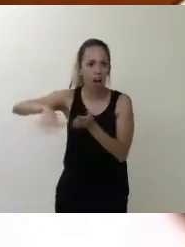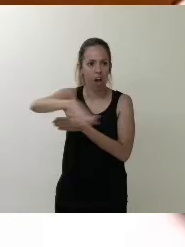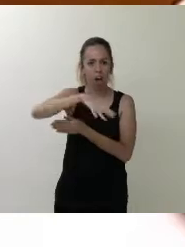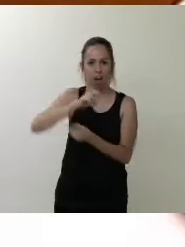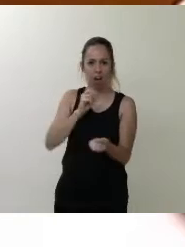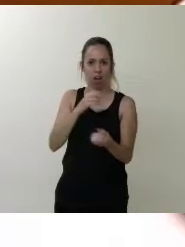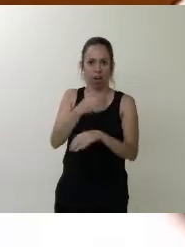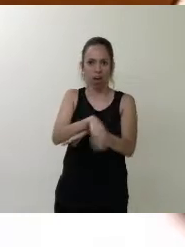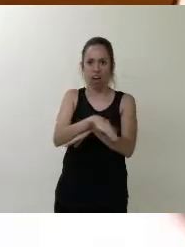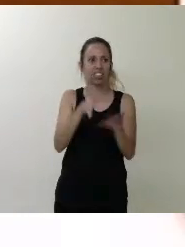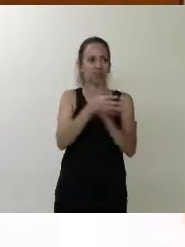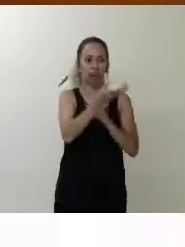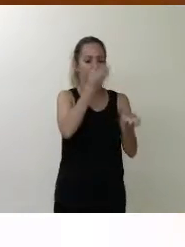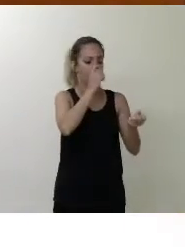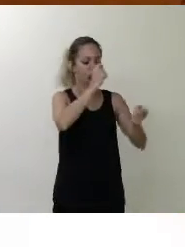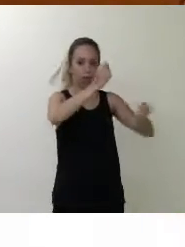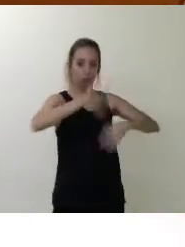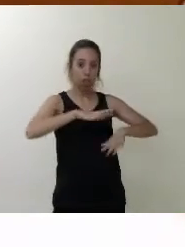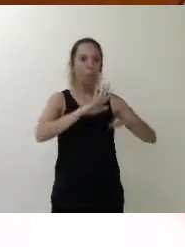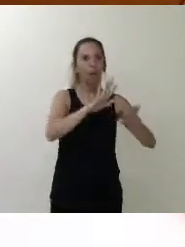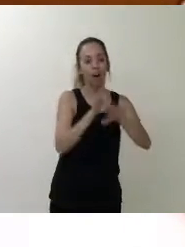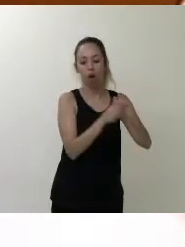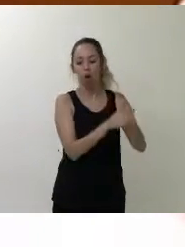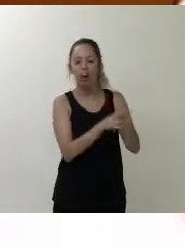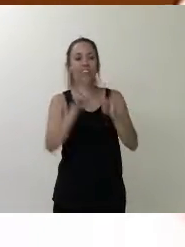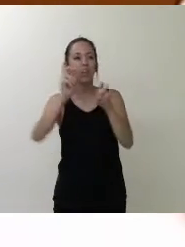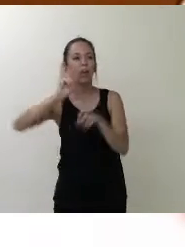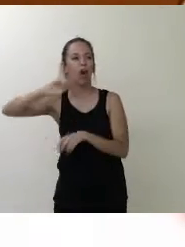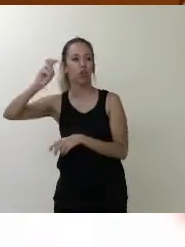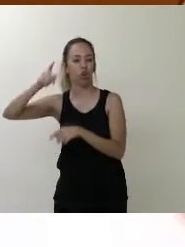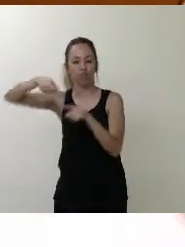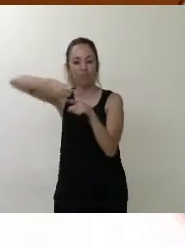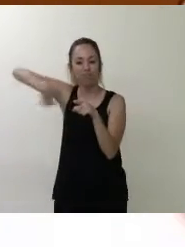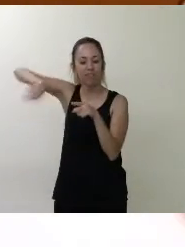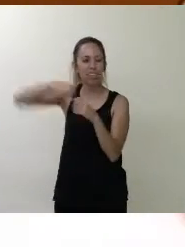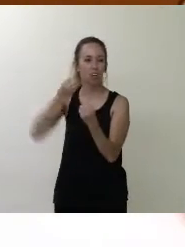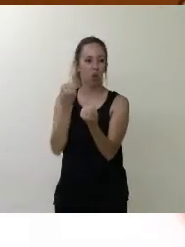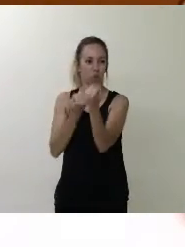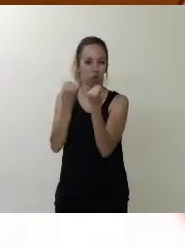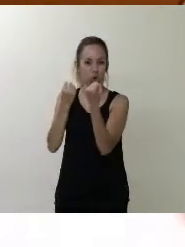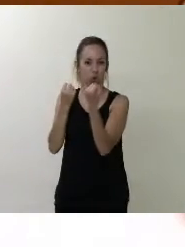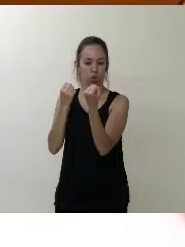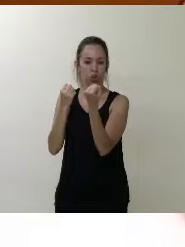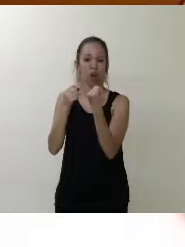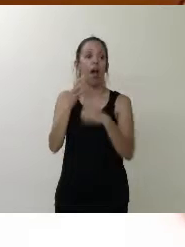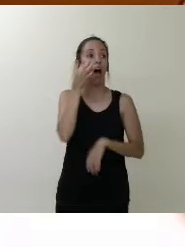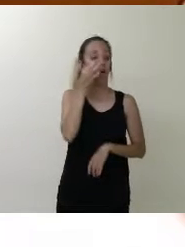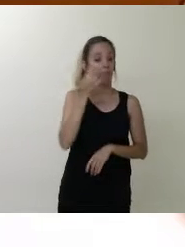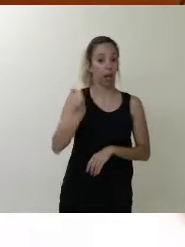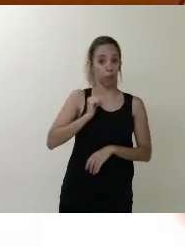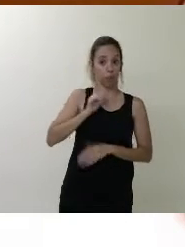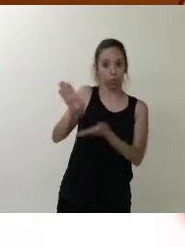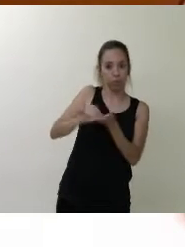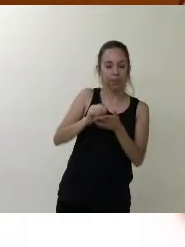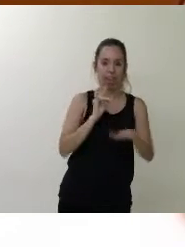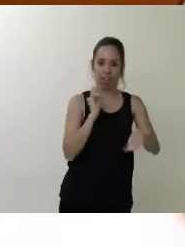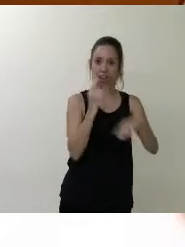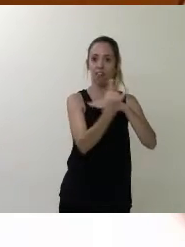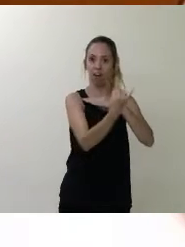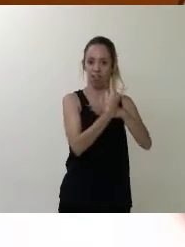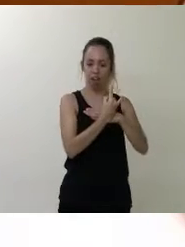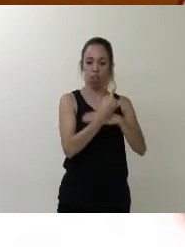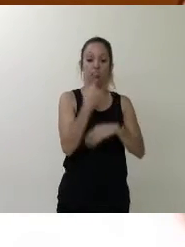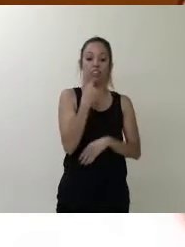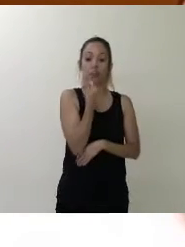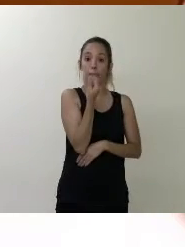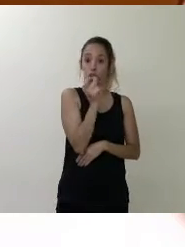claro, el circuito del motor, que por cierto nos han engañado, nos dijeron que eran 23,6 millones de euros y la obra